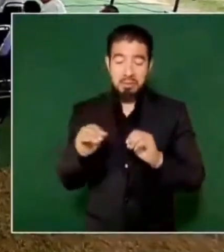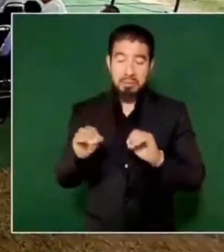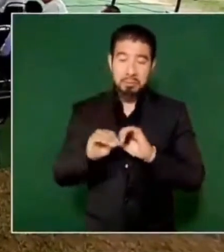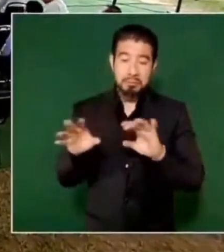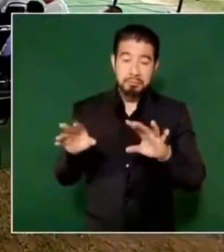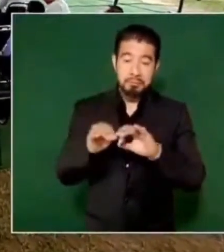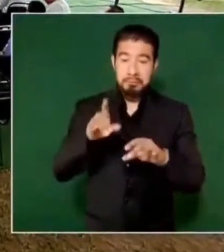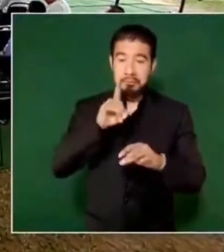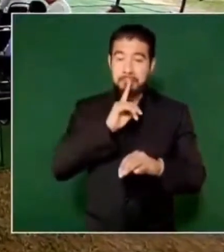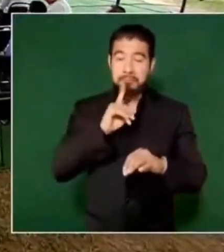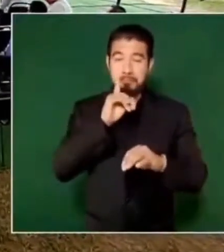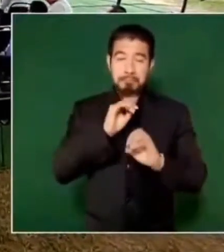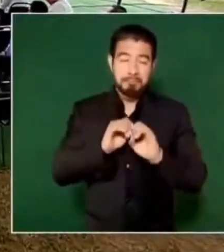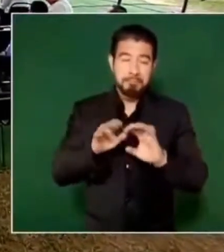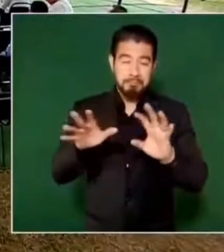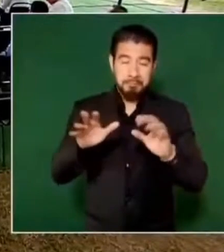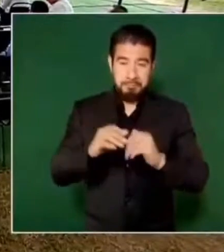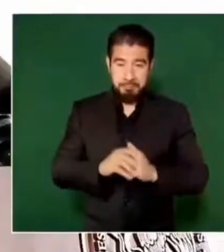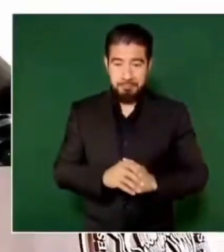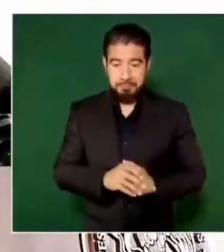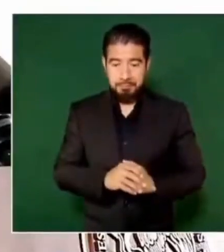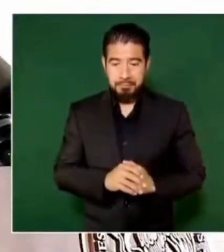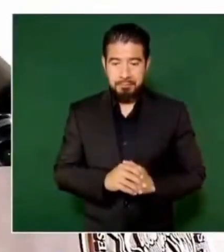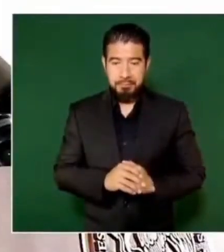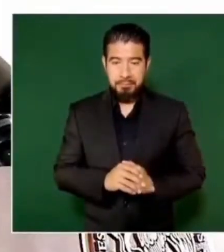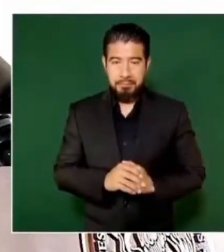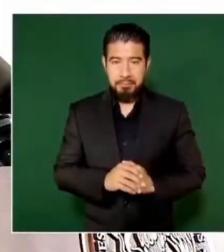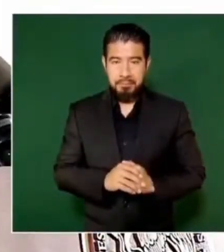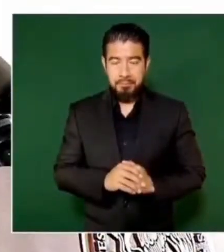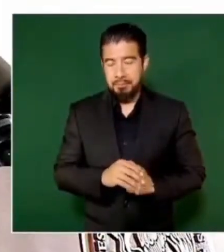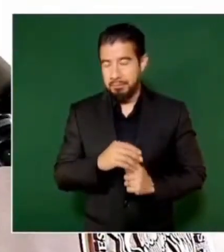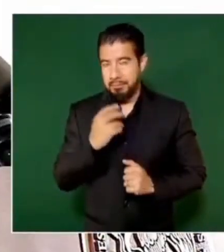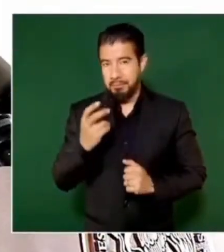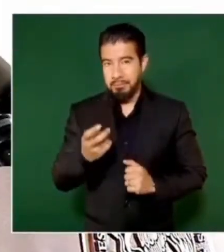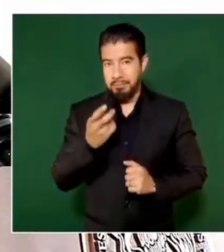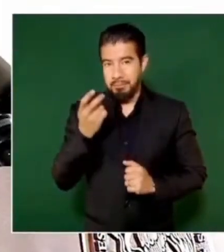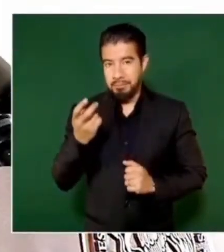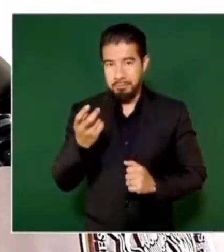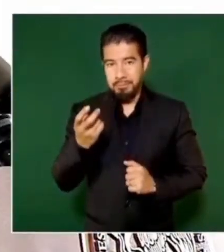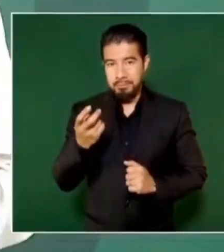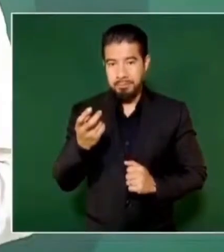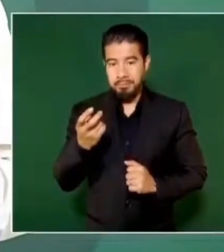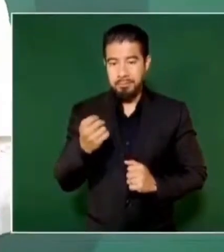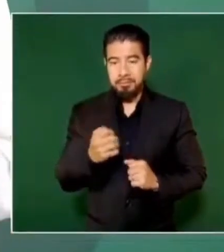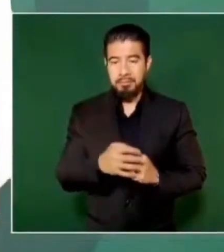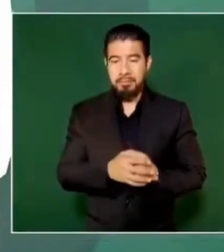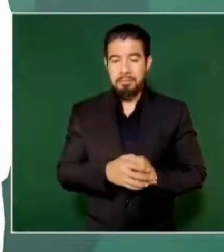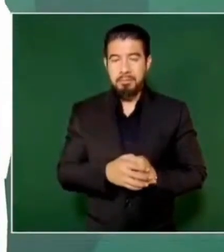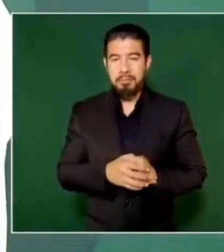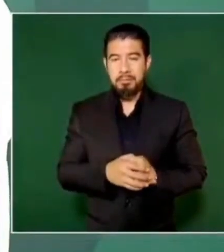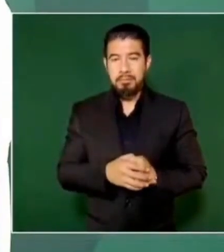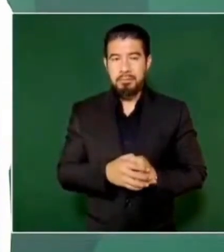Y estos publicistas son los que le dicen a